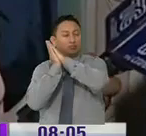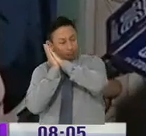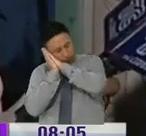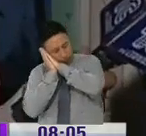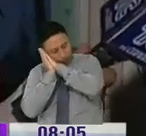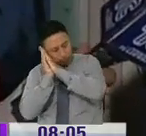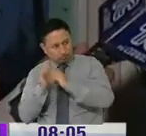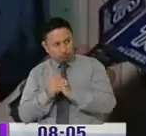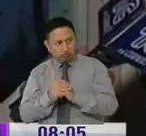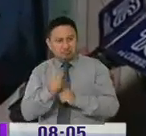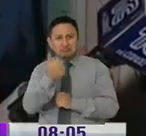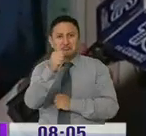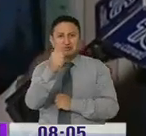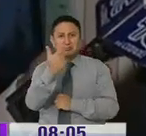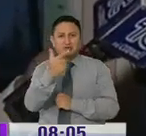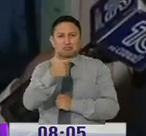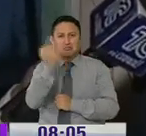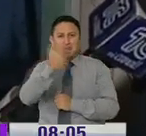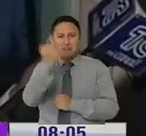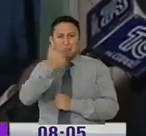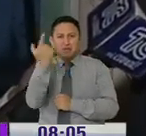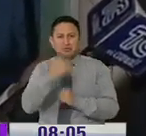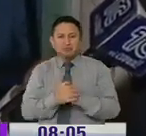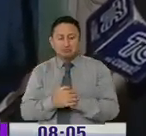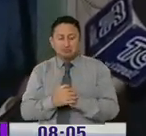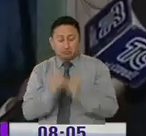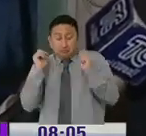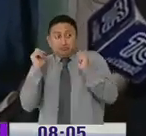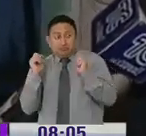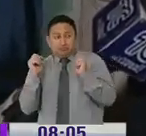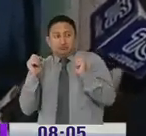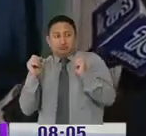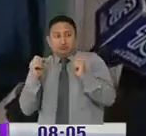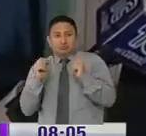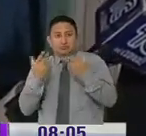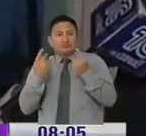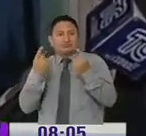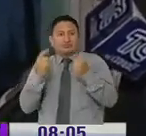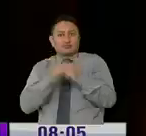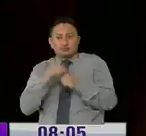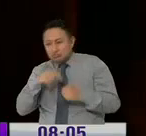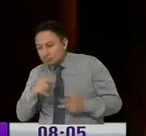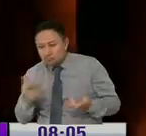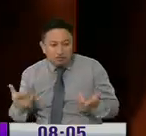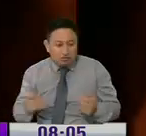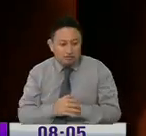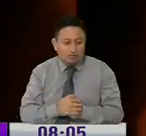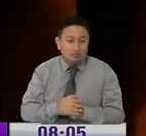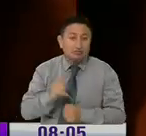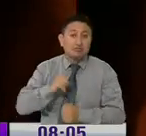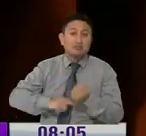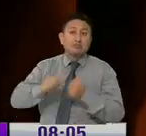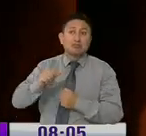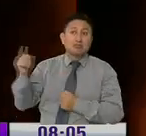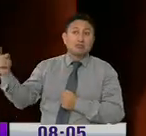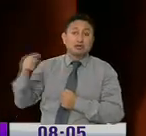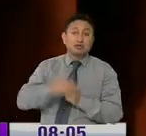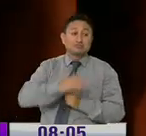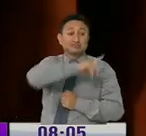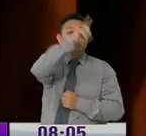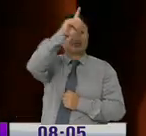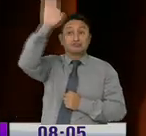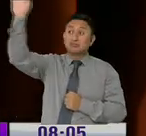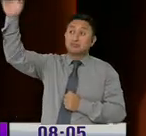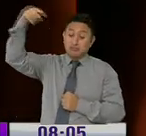Más o menos como unas 10 detonaciones escuchamos. Y ahí salimos rápido a ver todo y mi hermana aquí de acá abajo me dice, aquí hay un muerto,